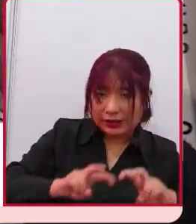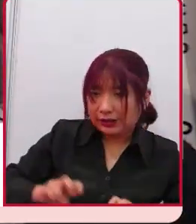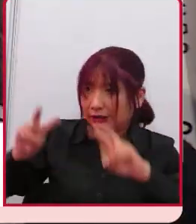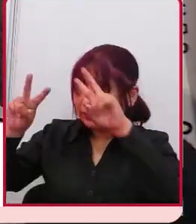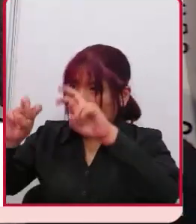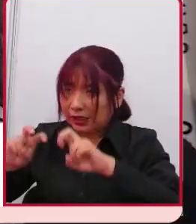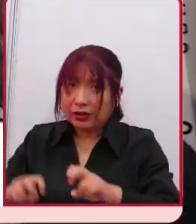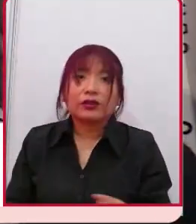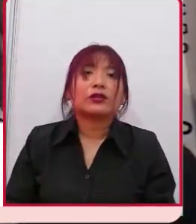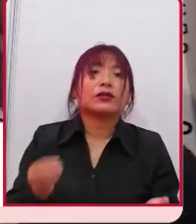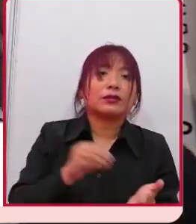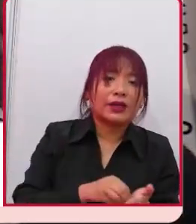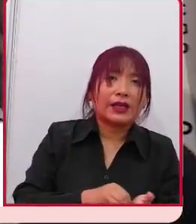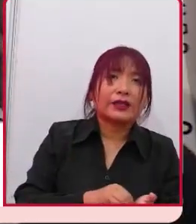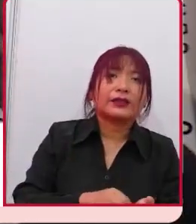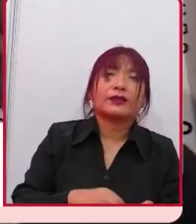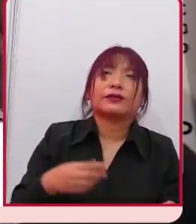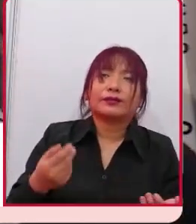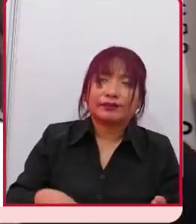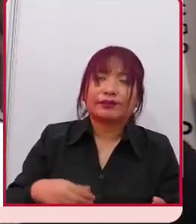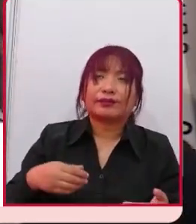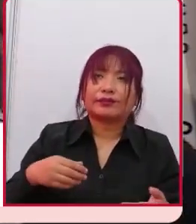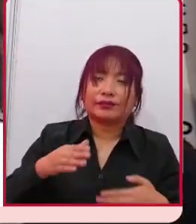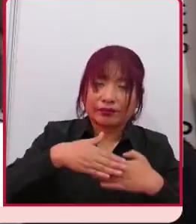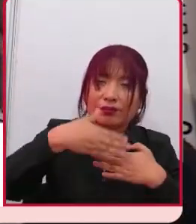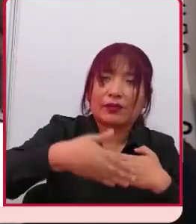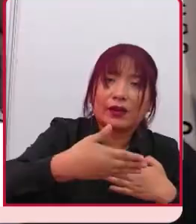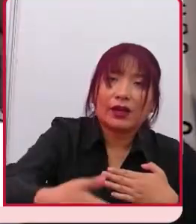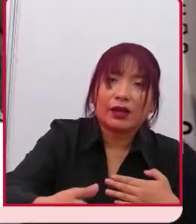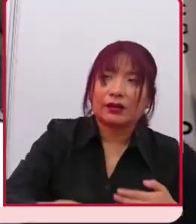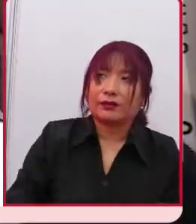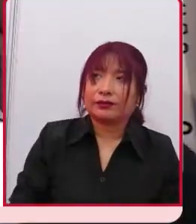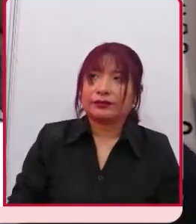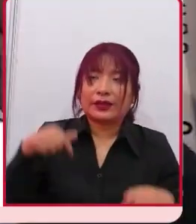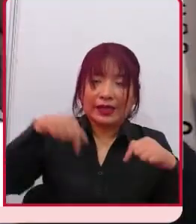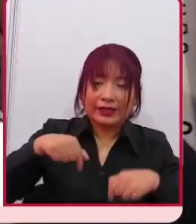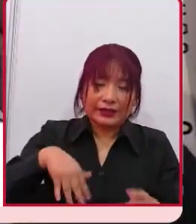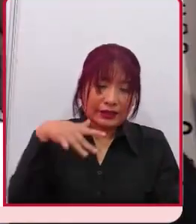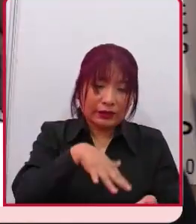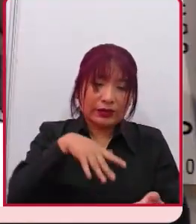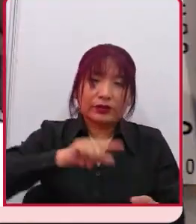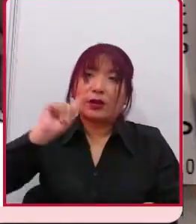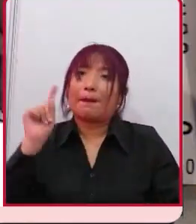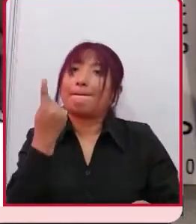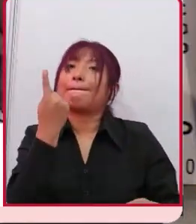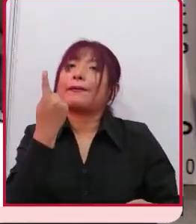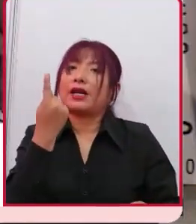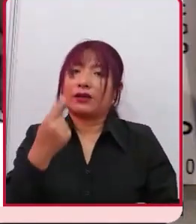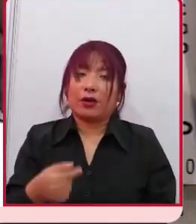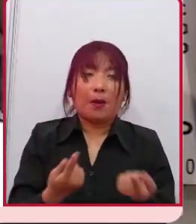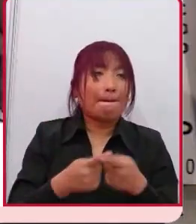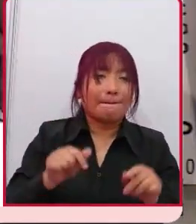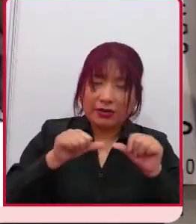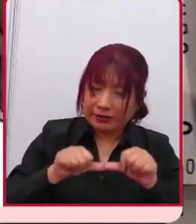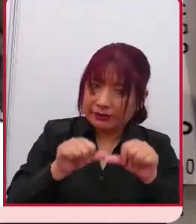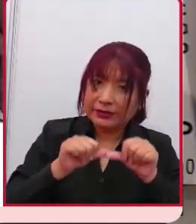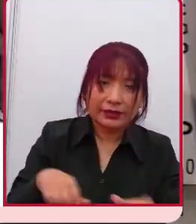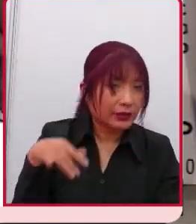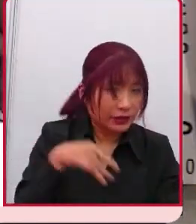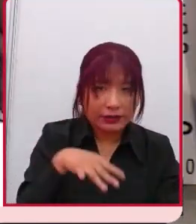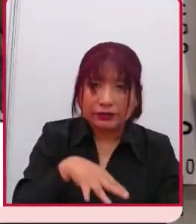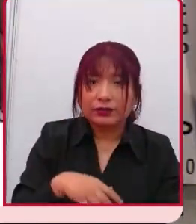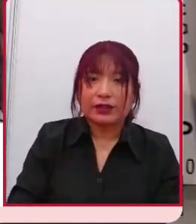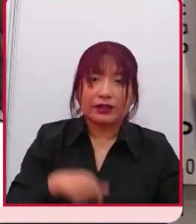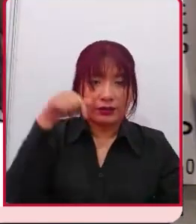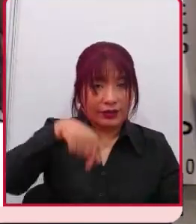y van a ser reconfirmados en todo caso. Por eso es que el estudio, este es un estudio de una primera fase, todavía continúa, pero ya tenemos toda